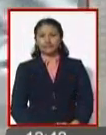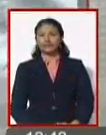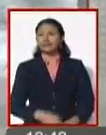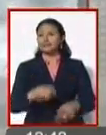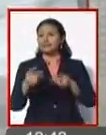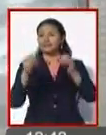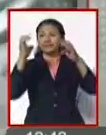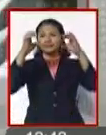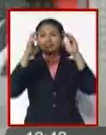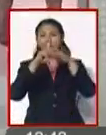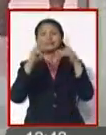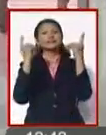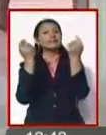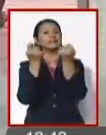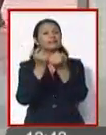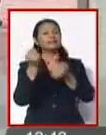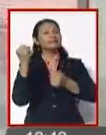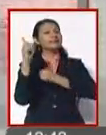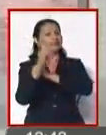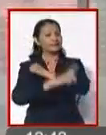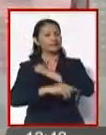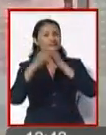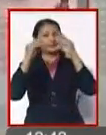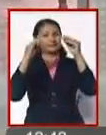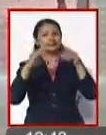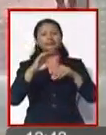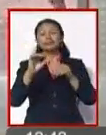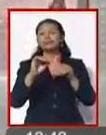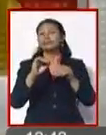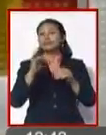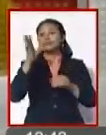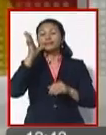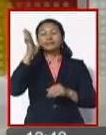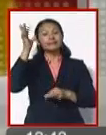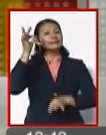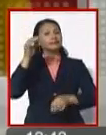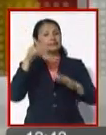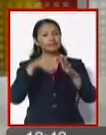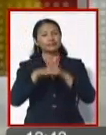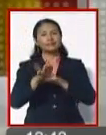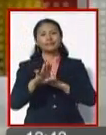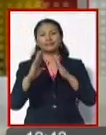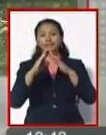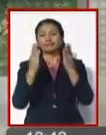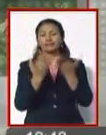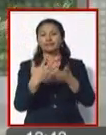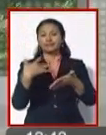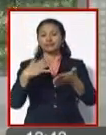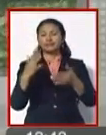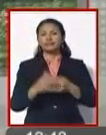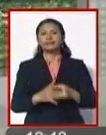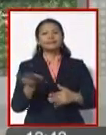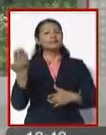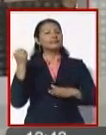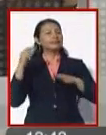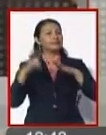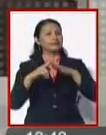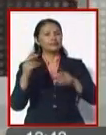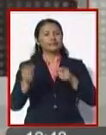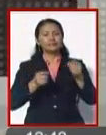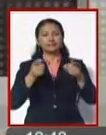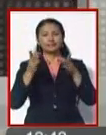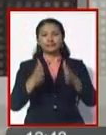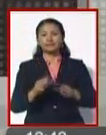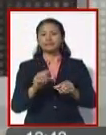La Dirección de Educación Departamental sancionará a los docentes o junta escolar que no permita el retorno a su colegio de una estudiante violada por su